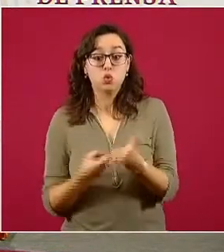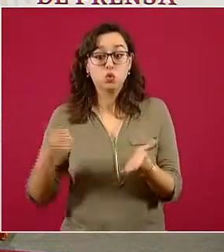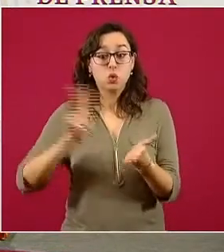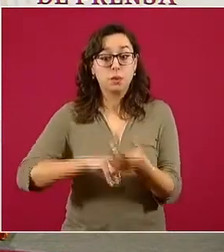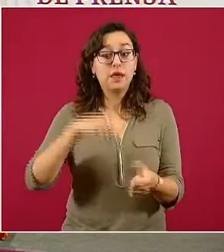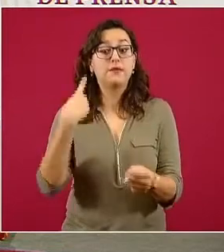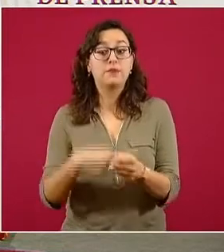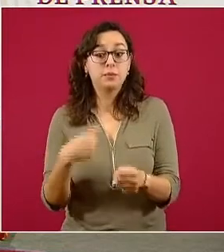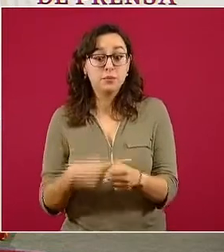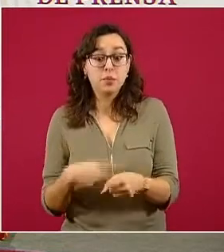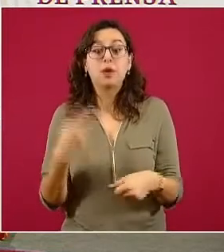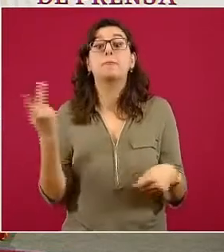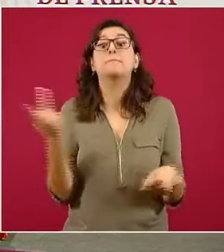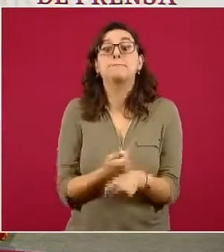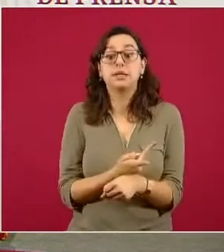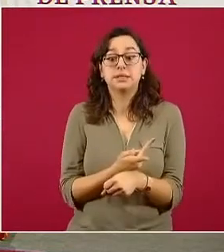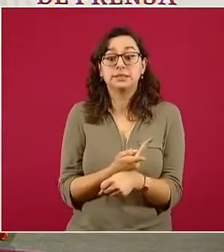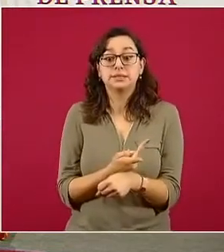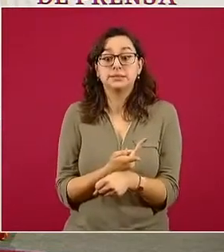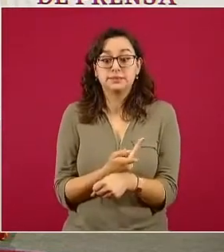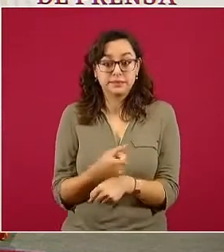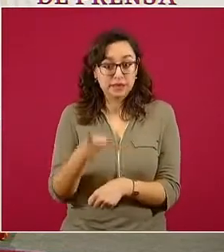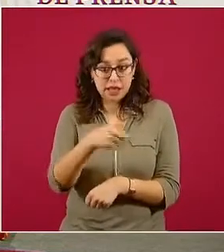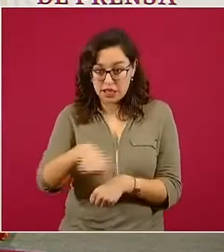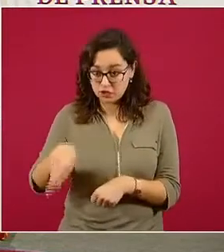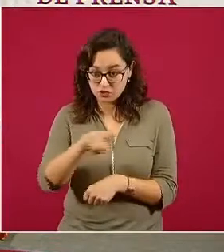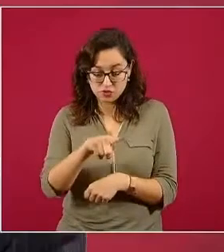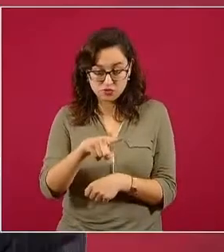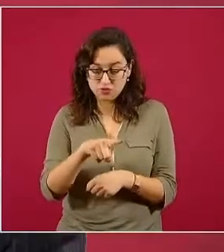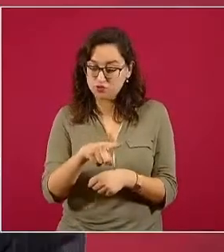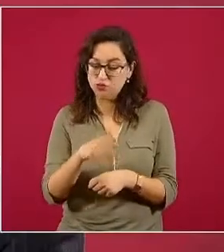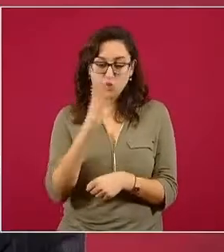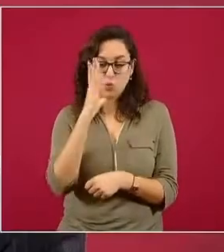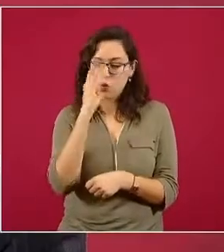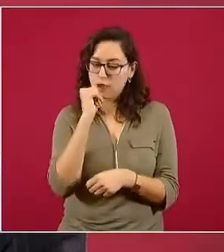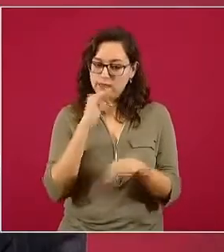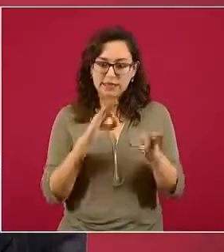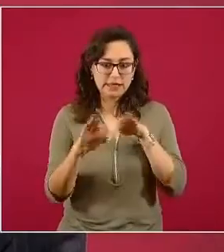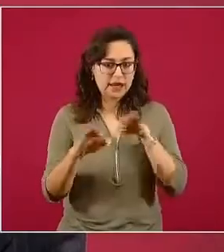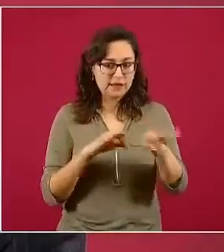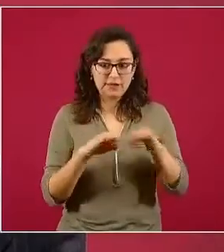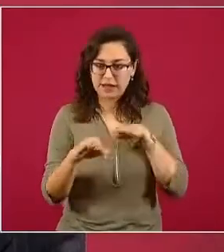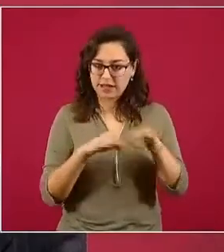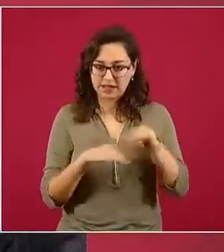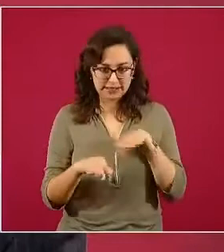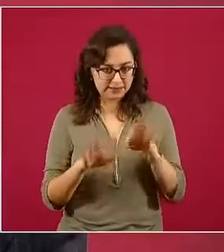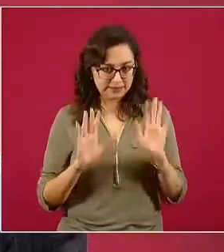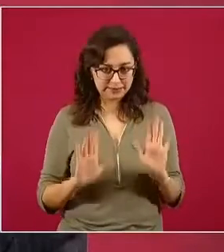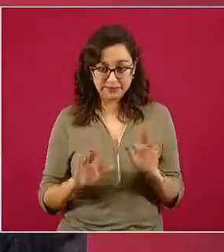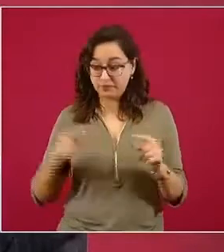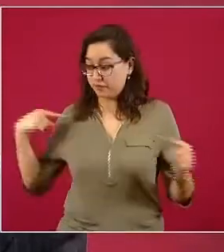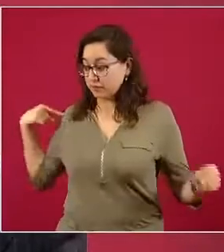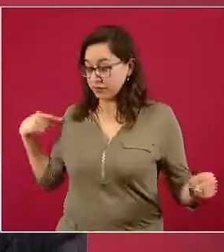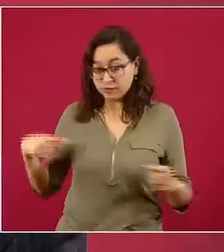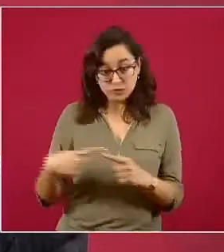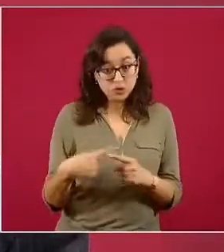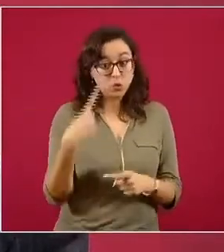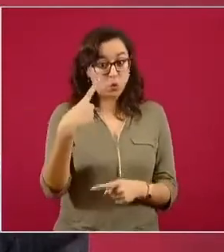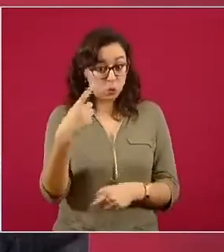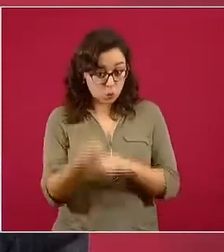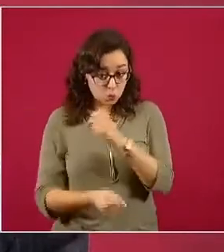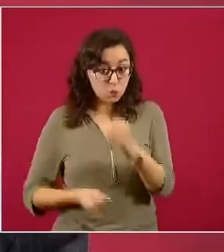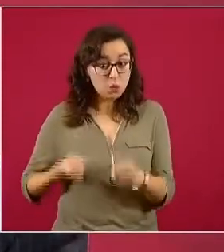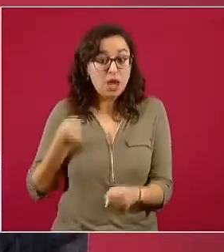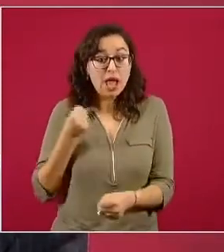se recomendó que se excluyeran del campo de trabajo. Hemos estado operando durante todo el año, todo lo que llevamos